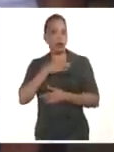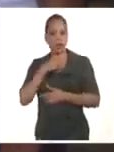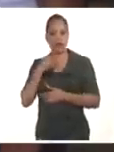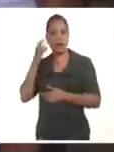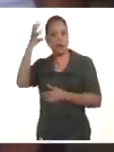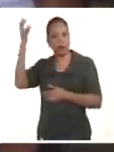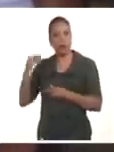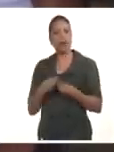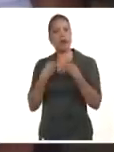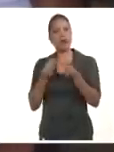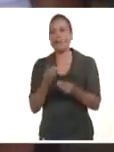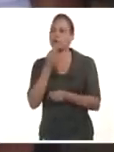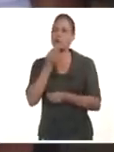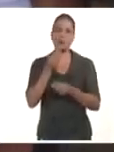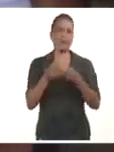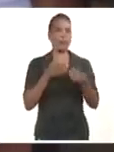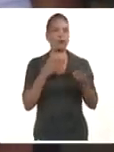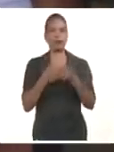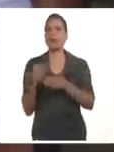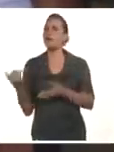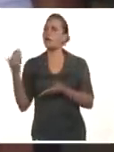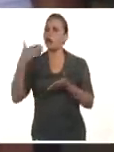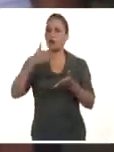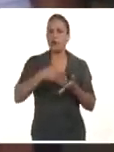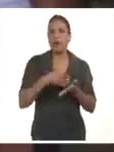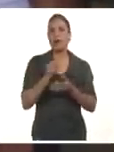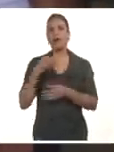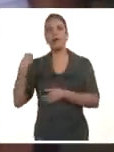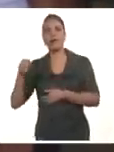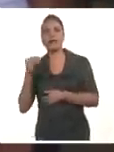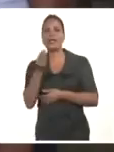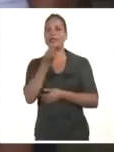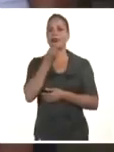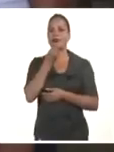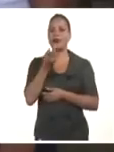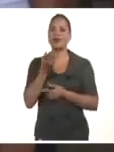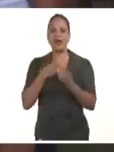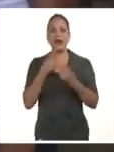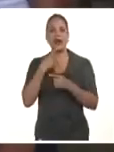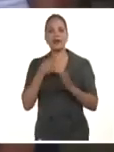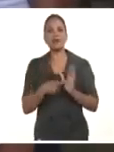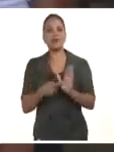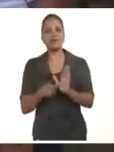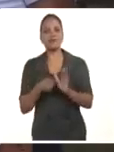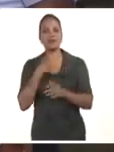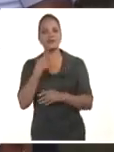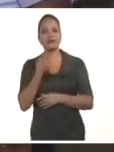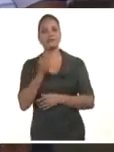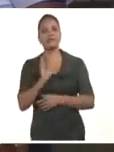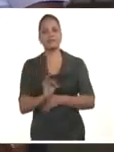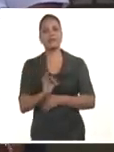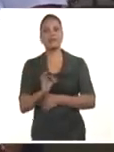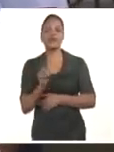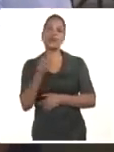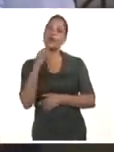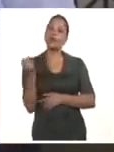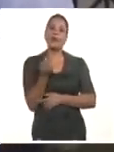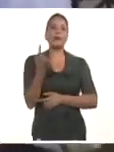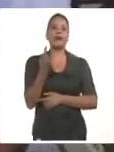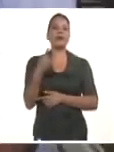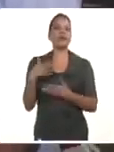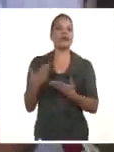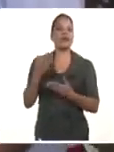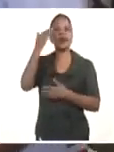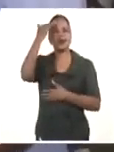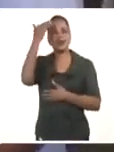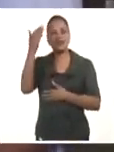cada uno de sus organismos, pues también han llegado hasta aquí con estas muestras. Hay otras, supongo. Sí, como usted plantea, lo primero es agradecer. Yo creo que